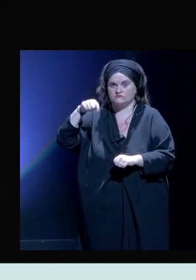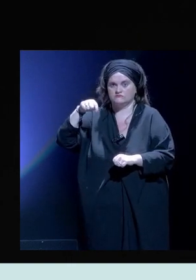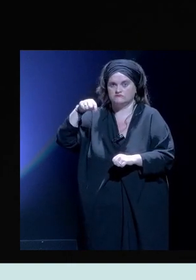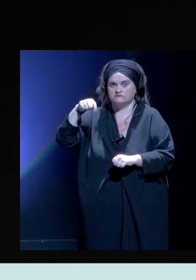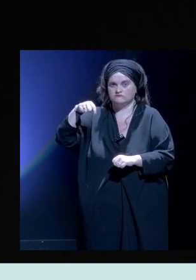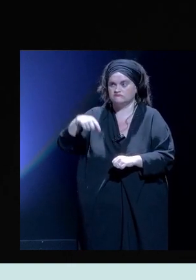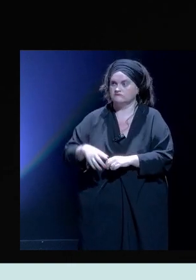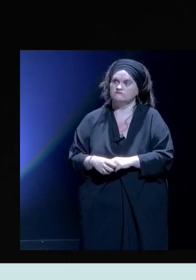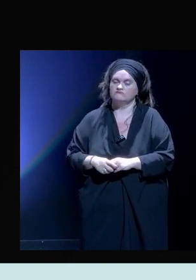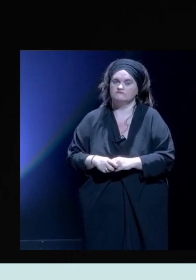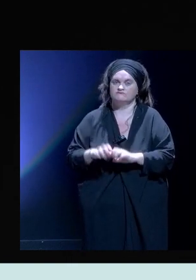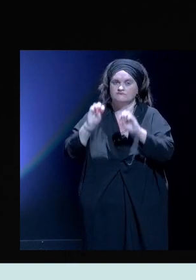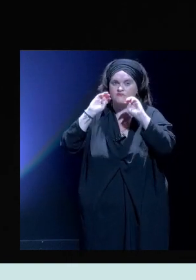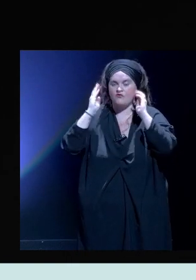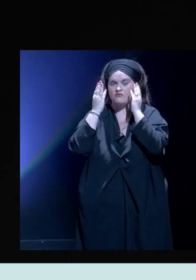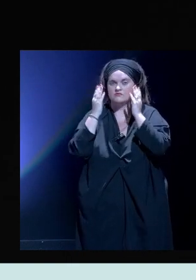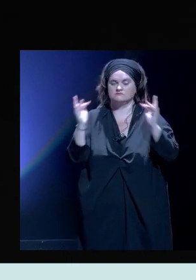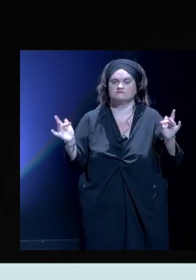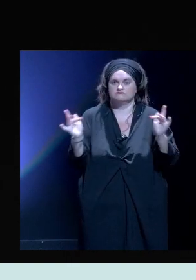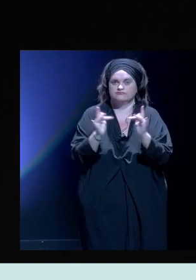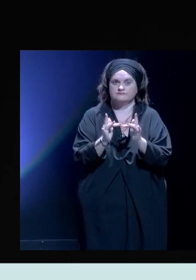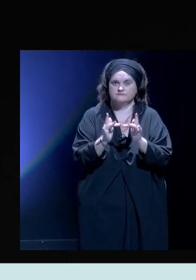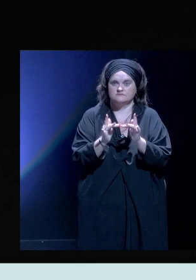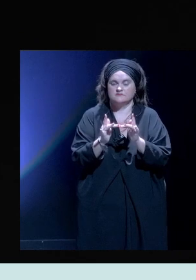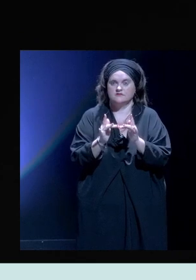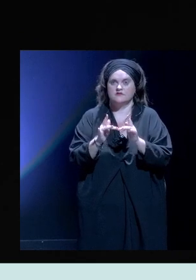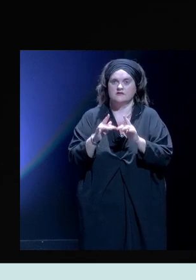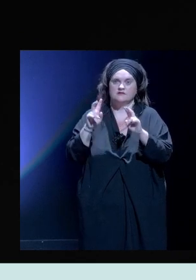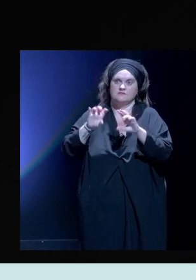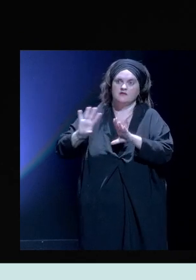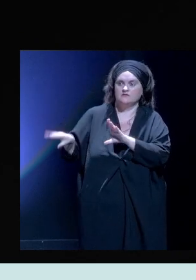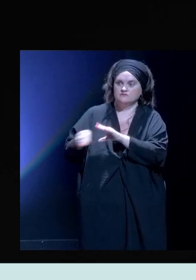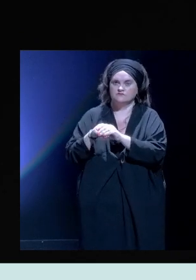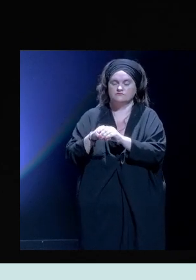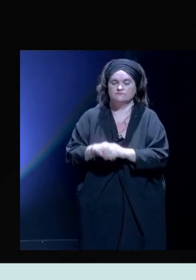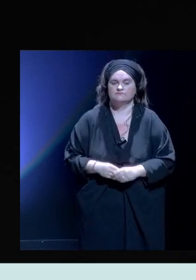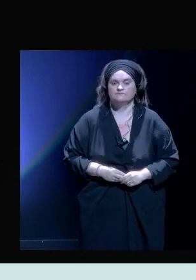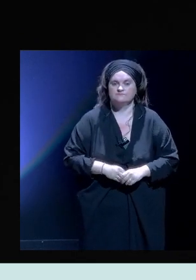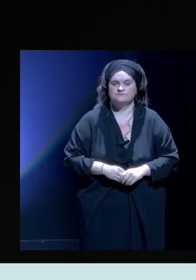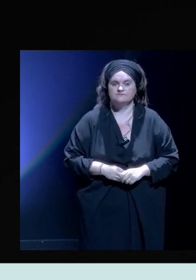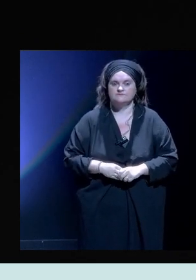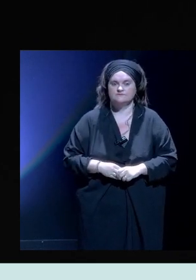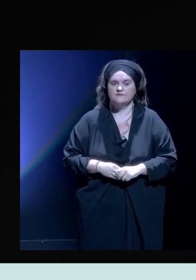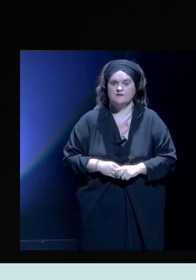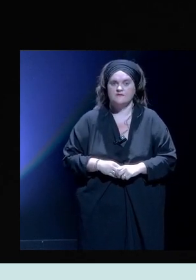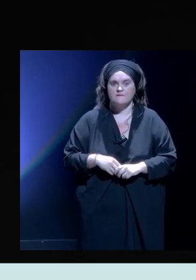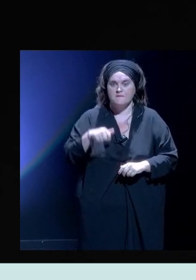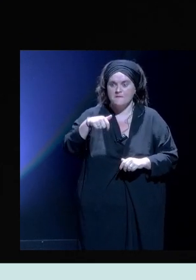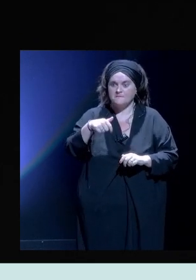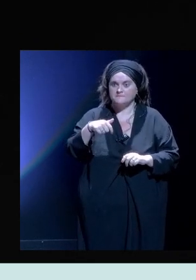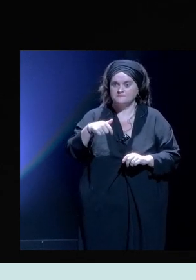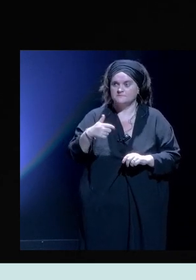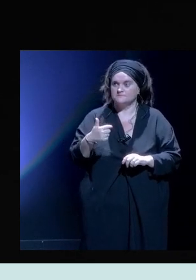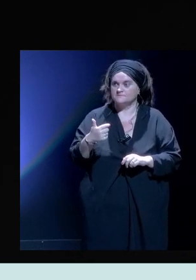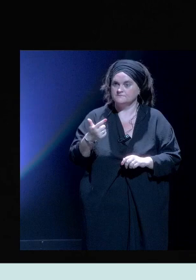en este congreso, el tema de la inclusión, por supuesto. Esta comunicación, por lo tanto,